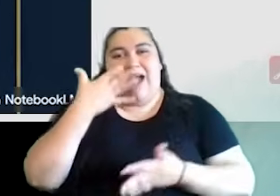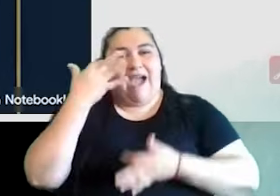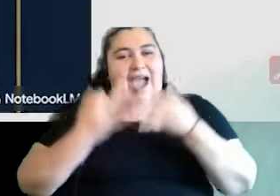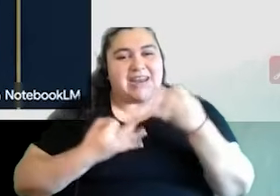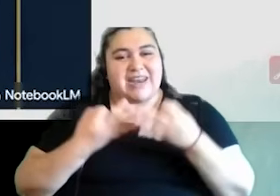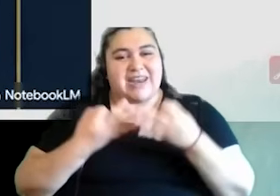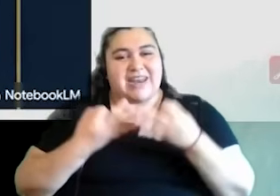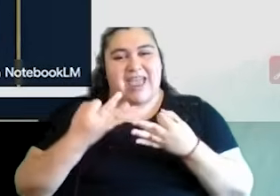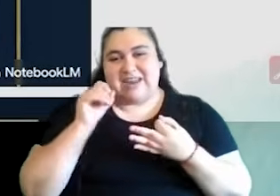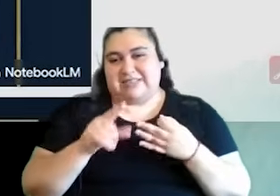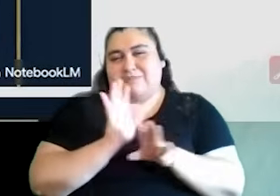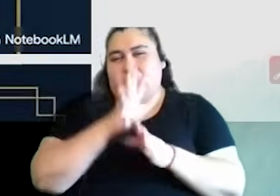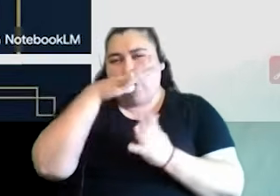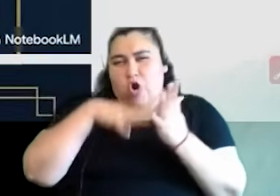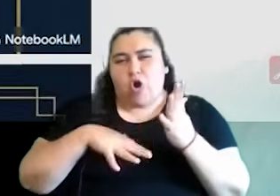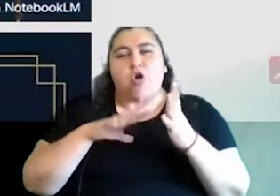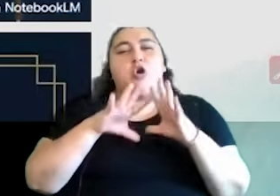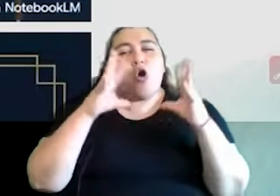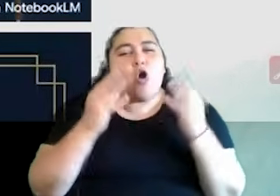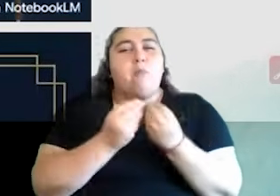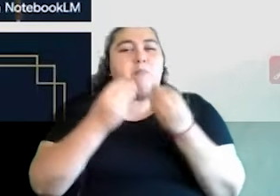completo, ¿no?, de los distintos textos normativos.